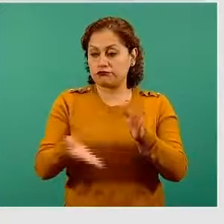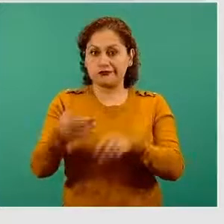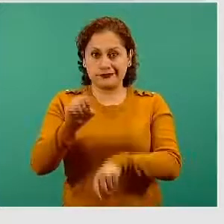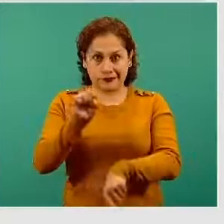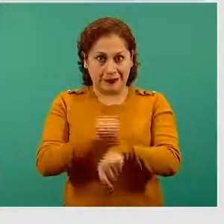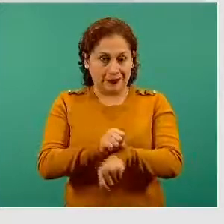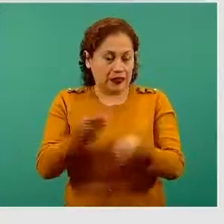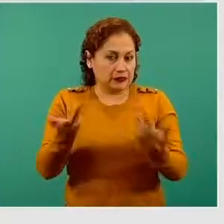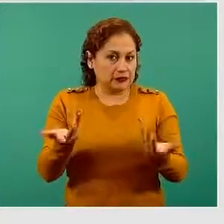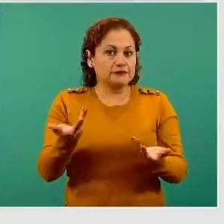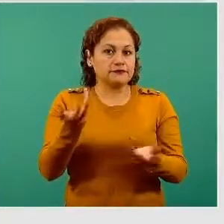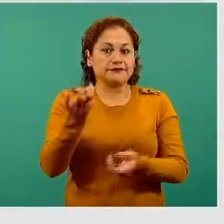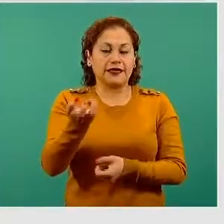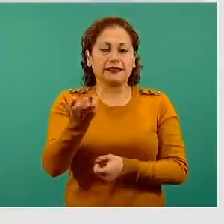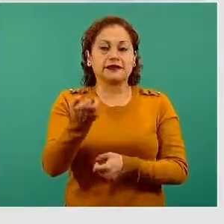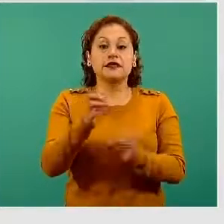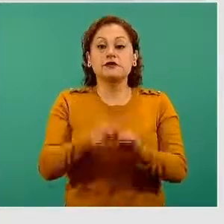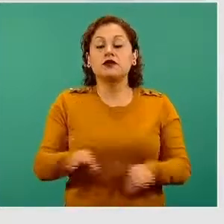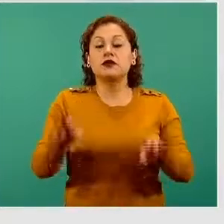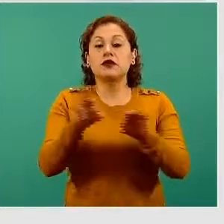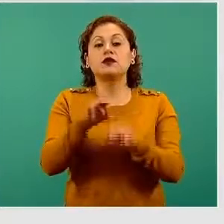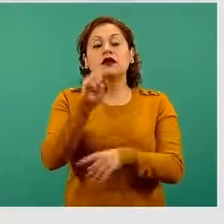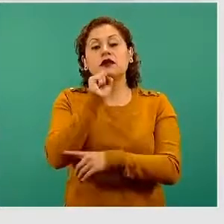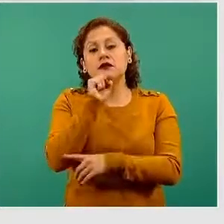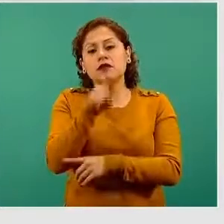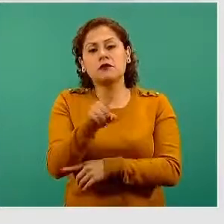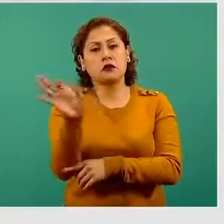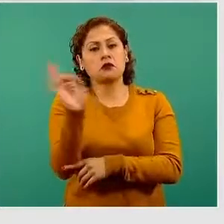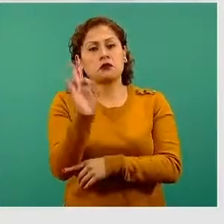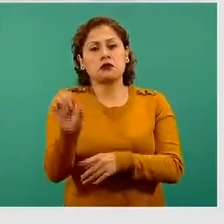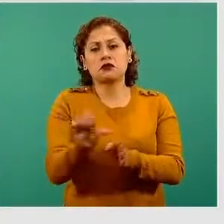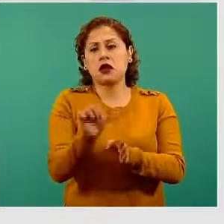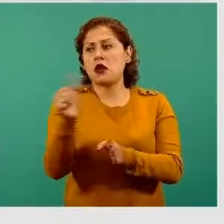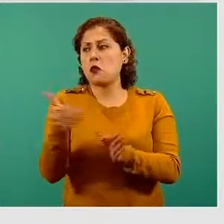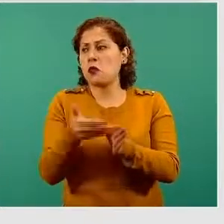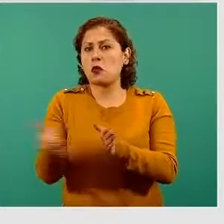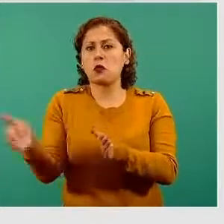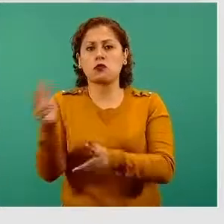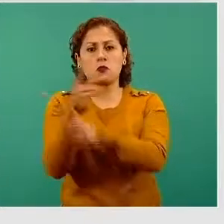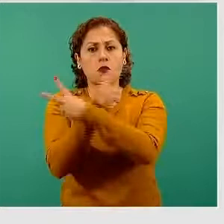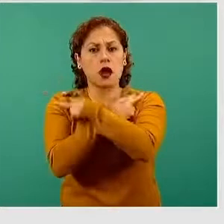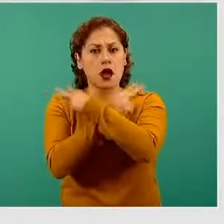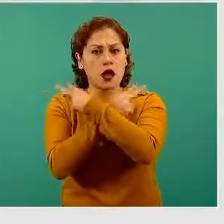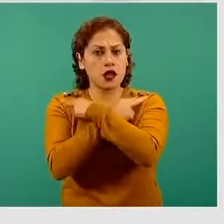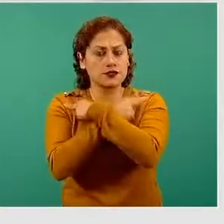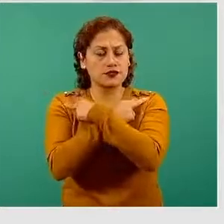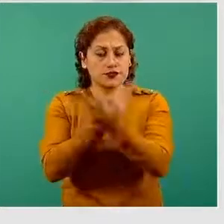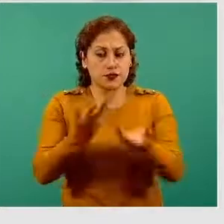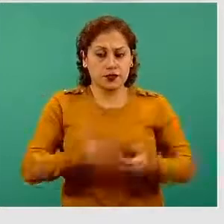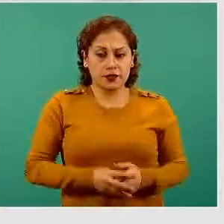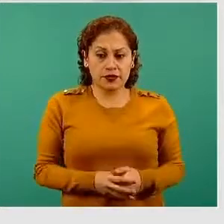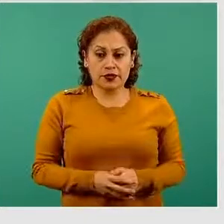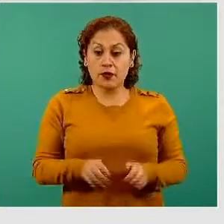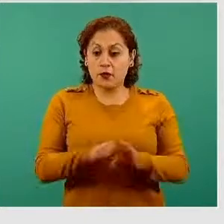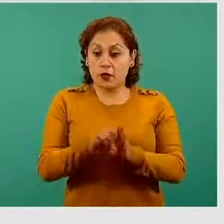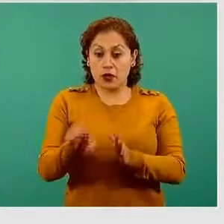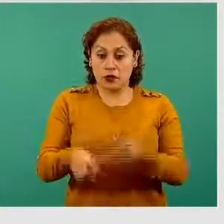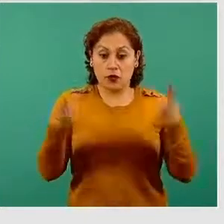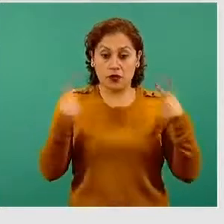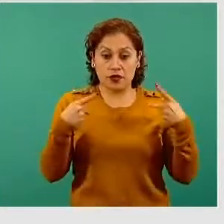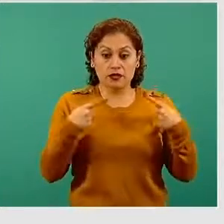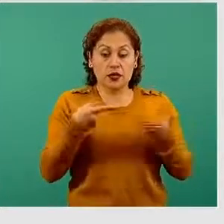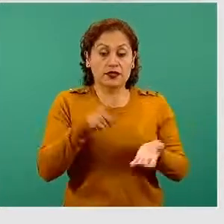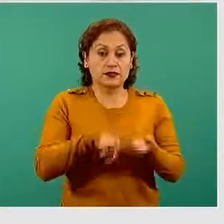obviamente también involucran en algunos casos periodos vacacionales, tanto de los escolares, ¿no? Que a pesar